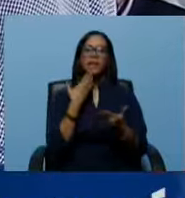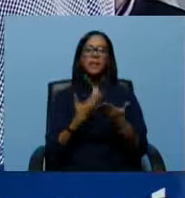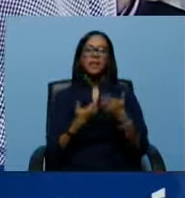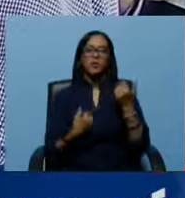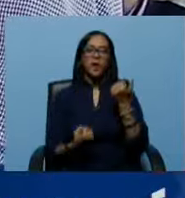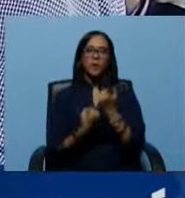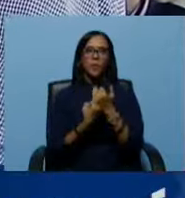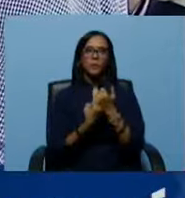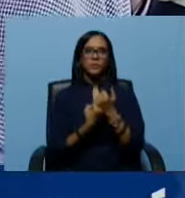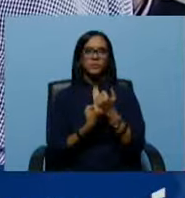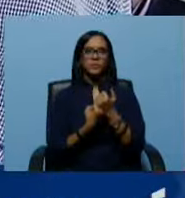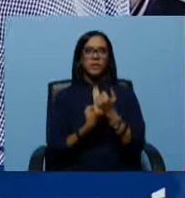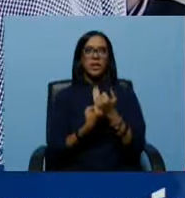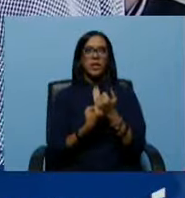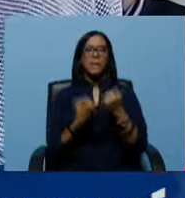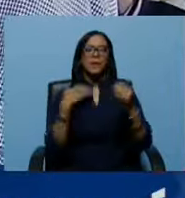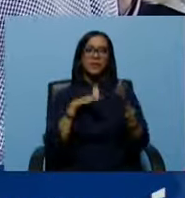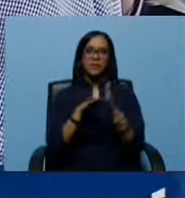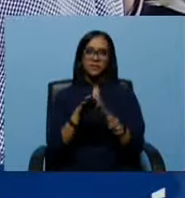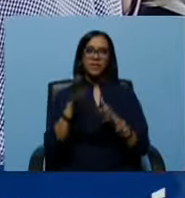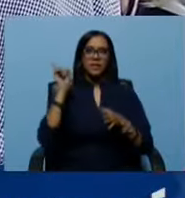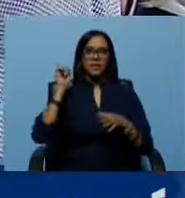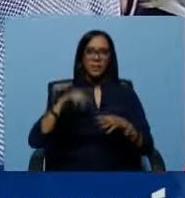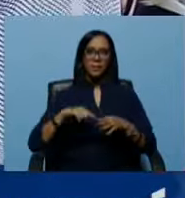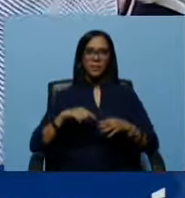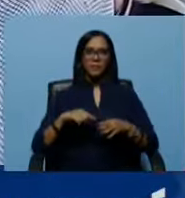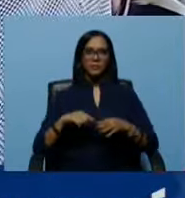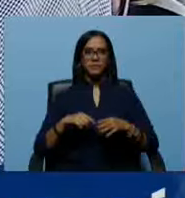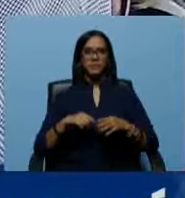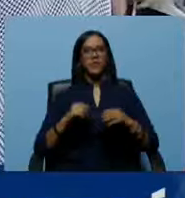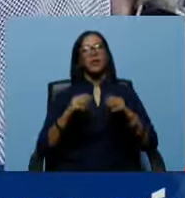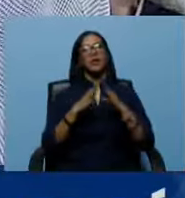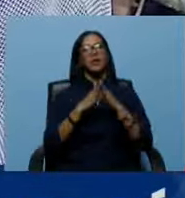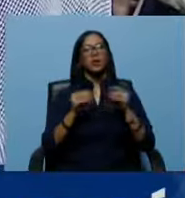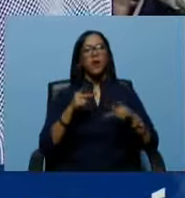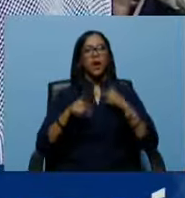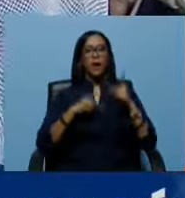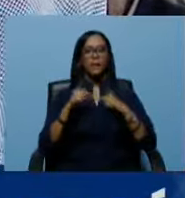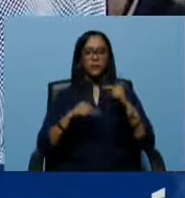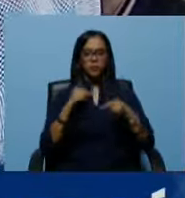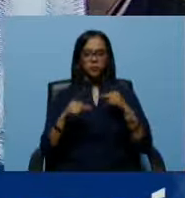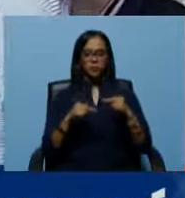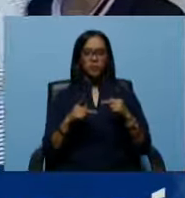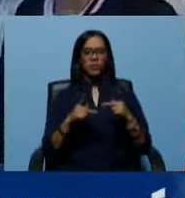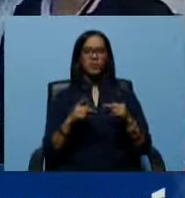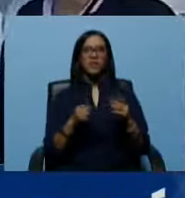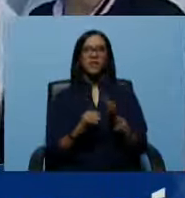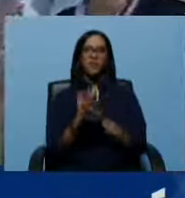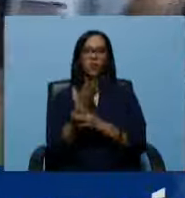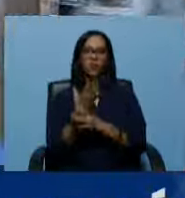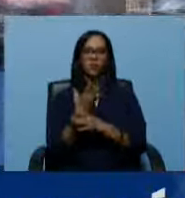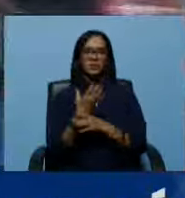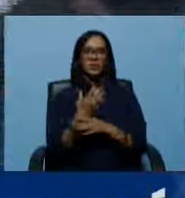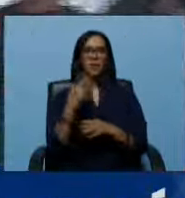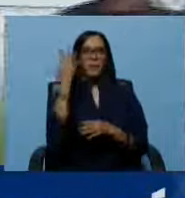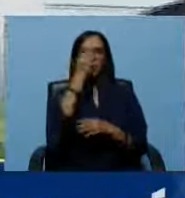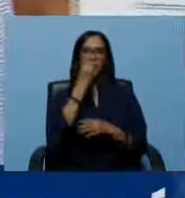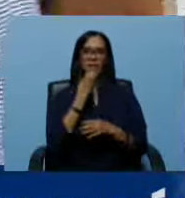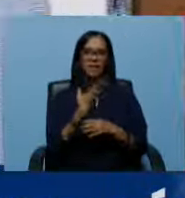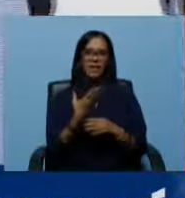apoyo para desarrollar también toda la producción y exportación de flores por la belleza,